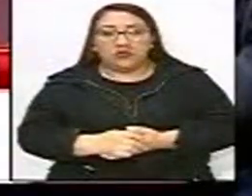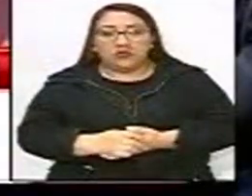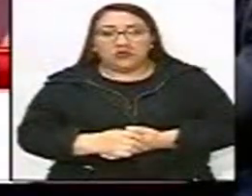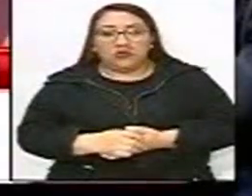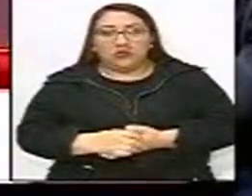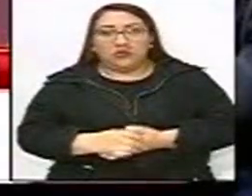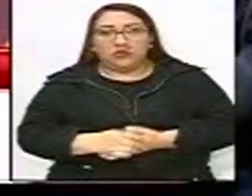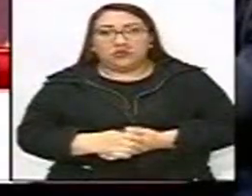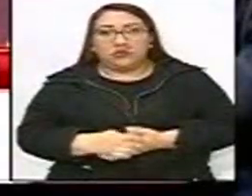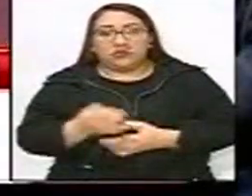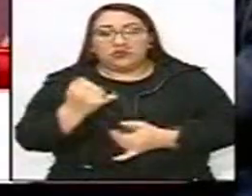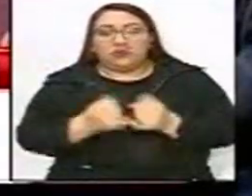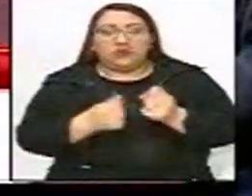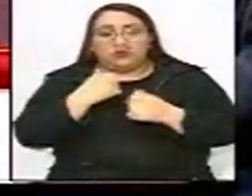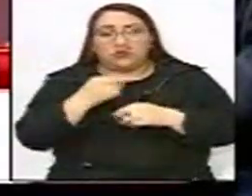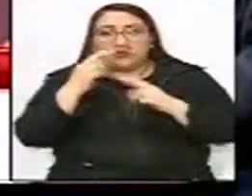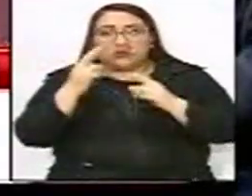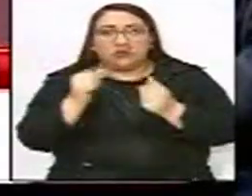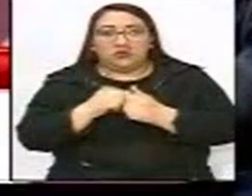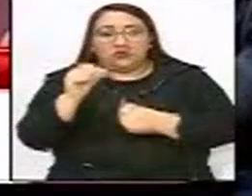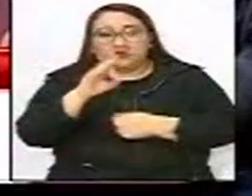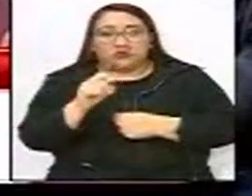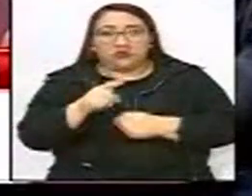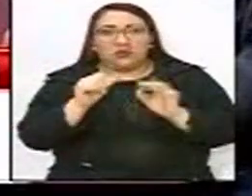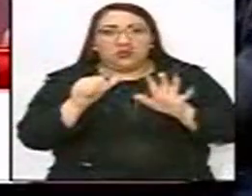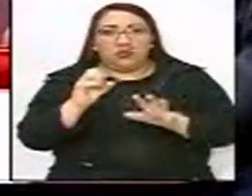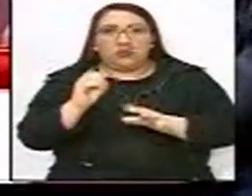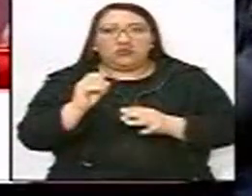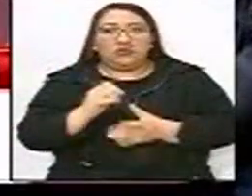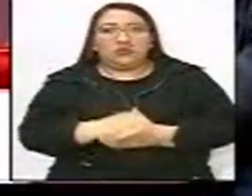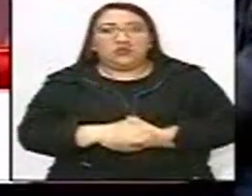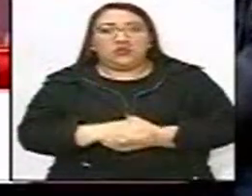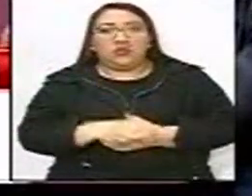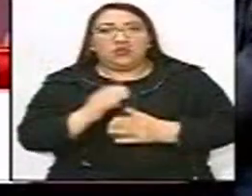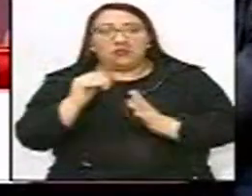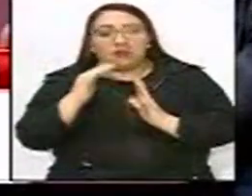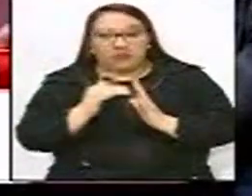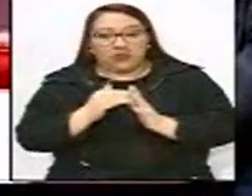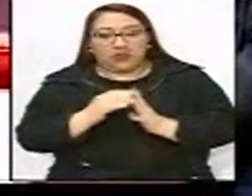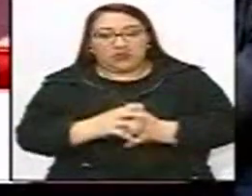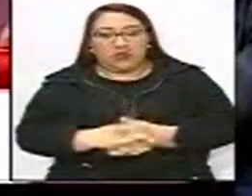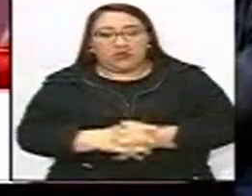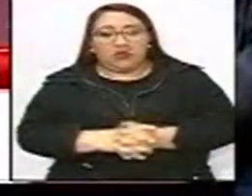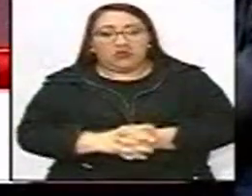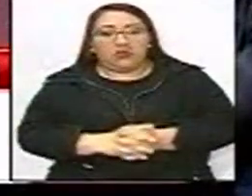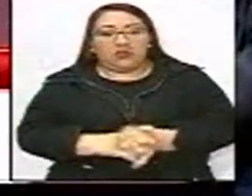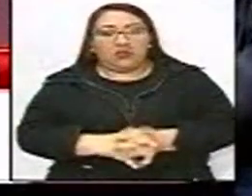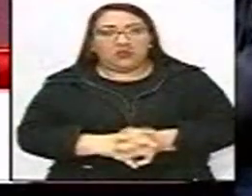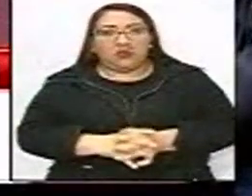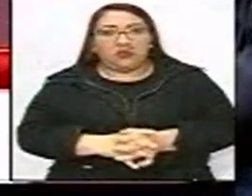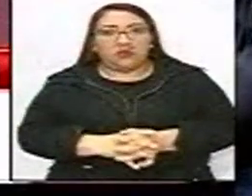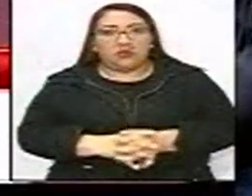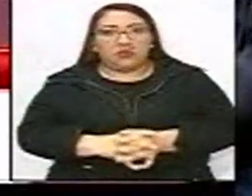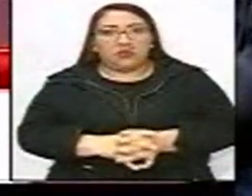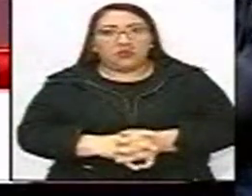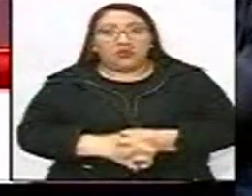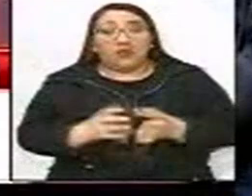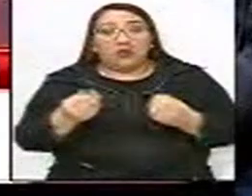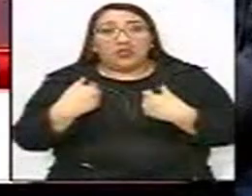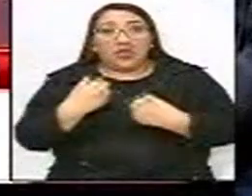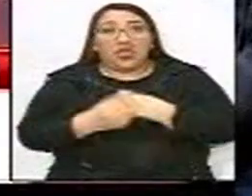que finalmente se vulneran con este monto de 160 millones? Eso es porque tenemos que desde el